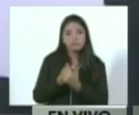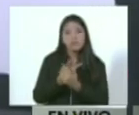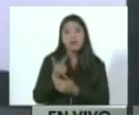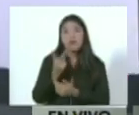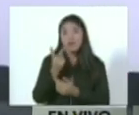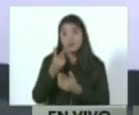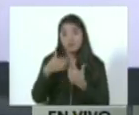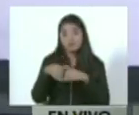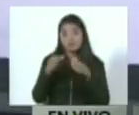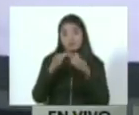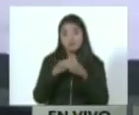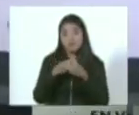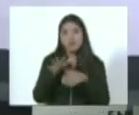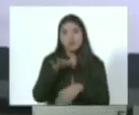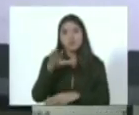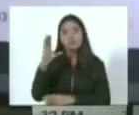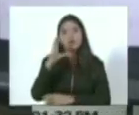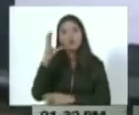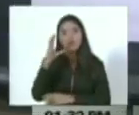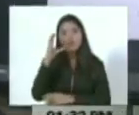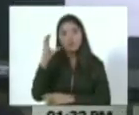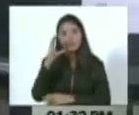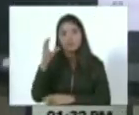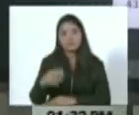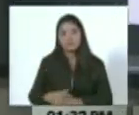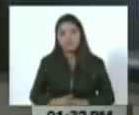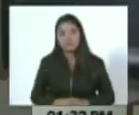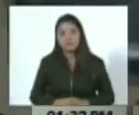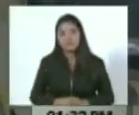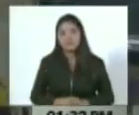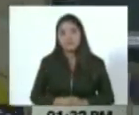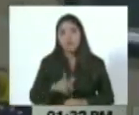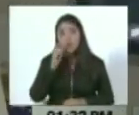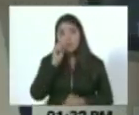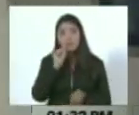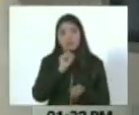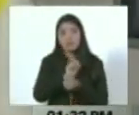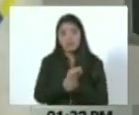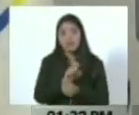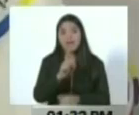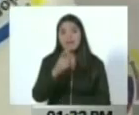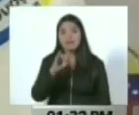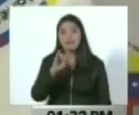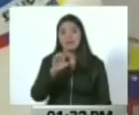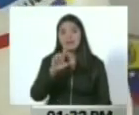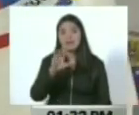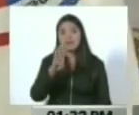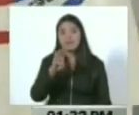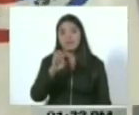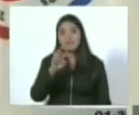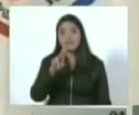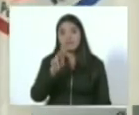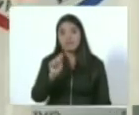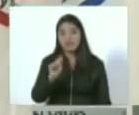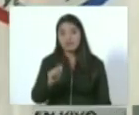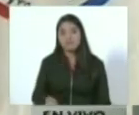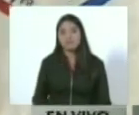haciendo en la República de Colombia. Este detenido, Gilbert Alexander Caro